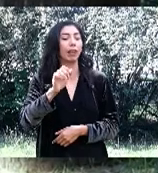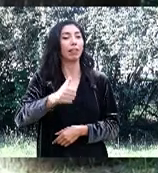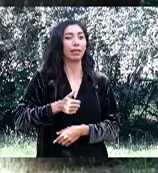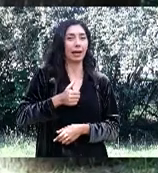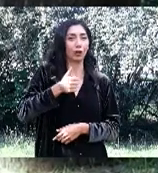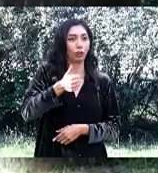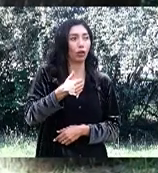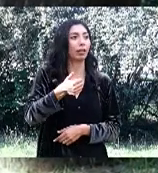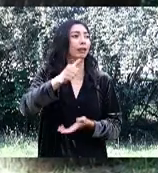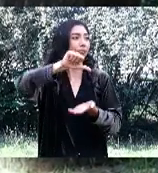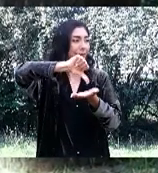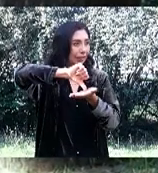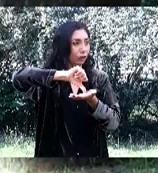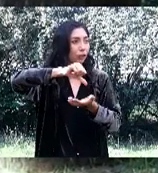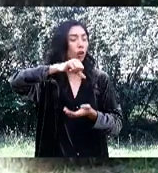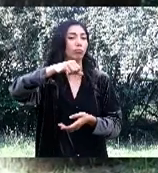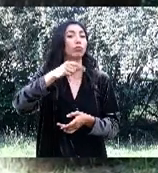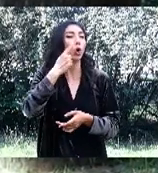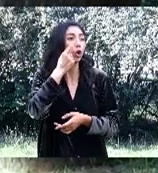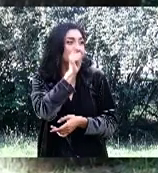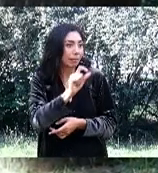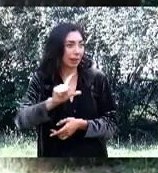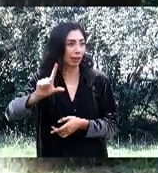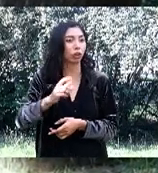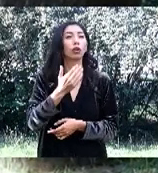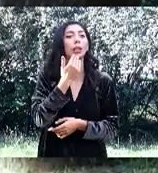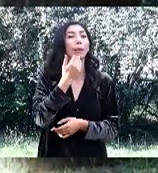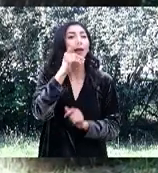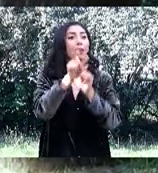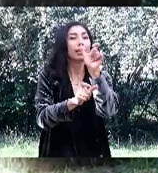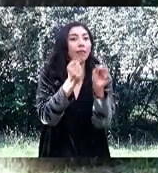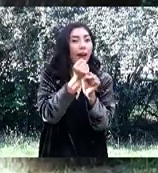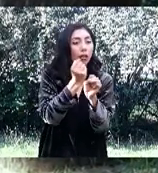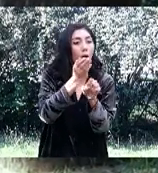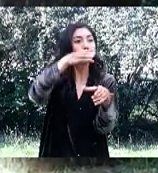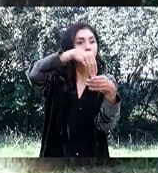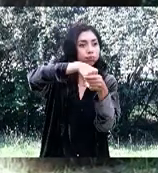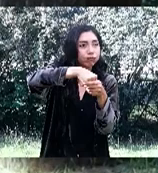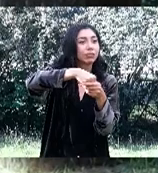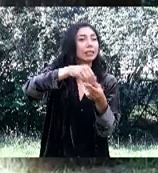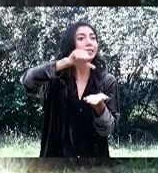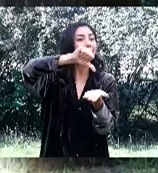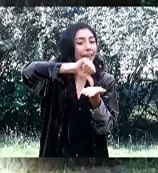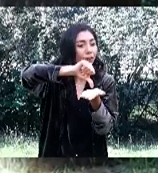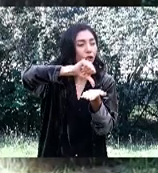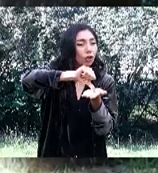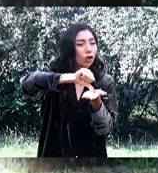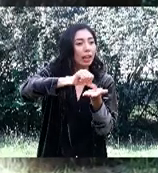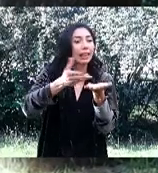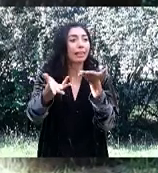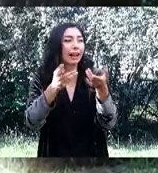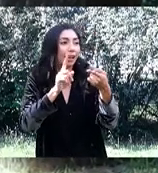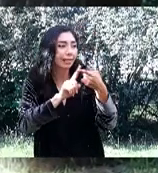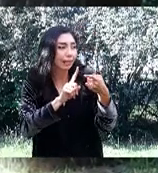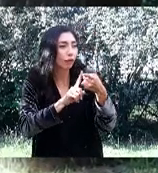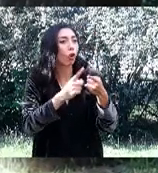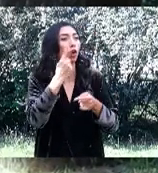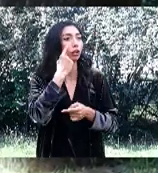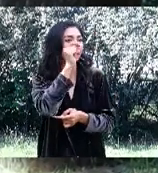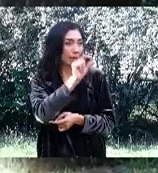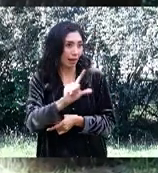de los conocimientos a trabajadoras y trabajadores del centro interactivo de los conocimientos a representantes de